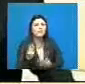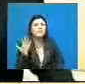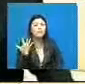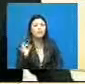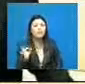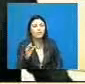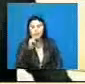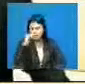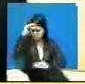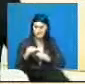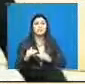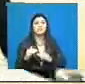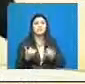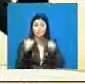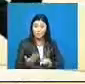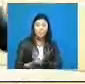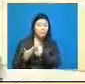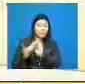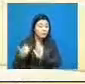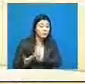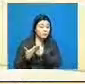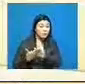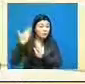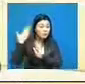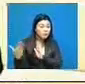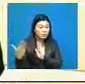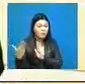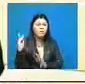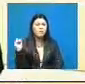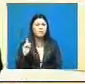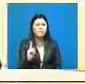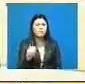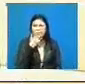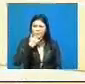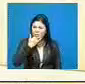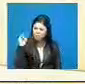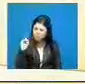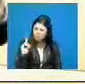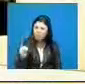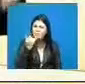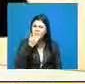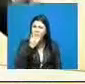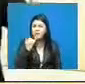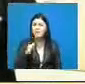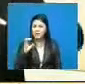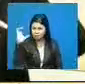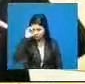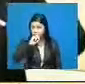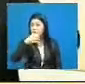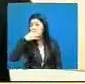voy a mostrar citas a lo largo de toda esta historia para ver si es